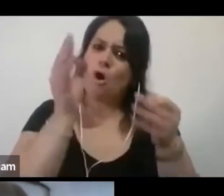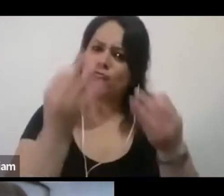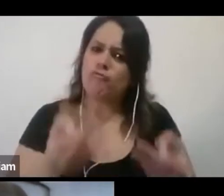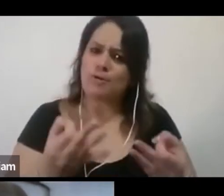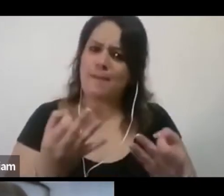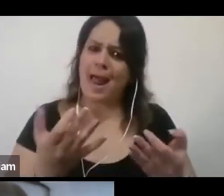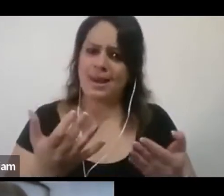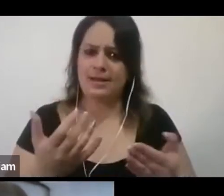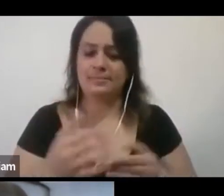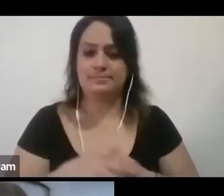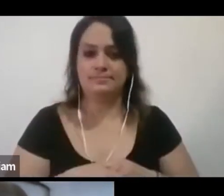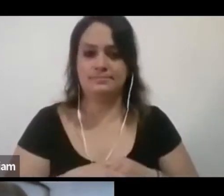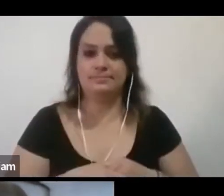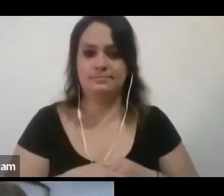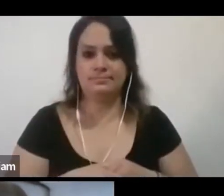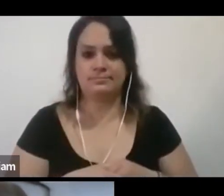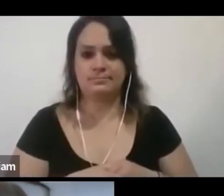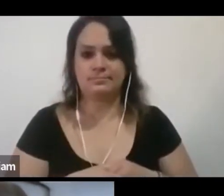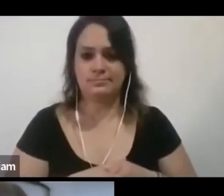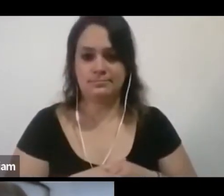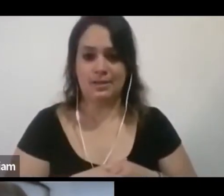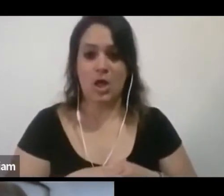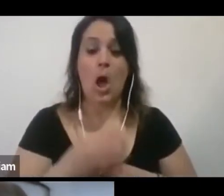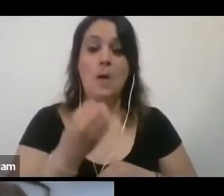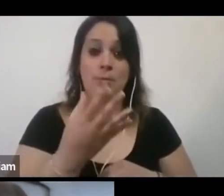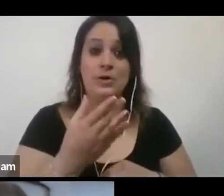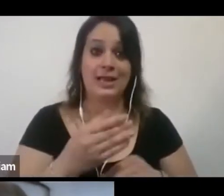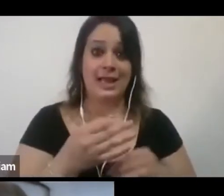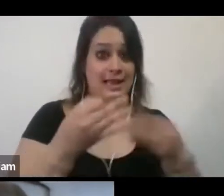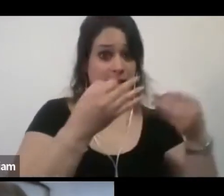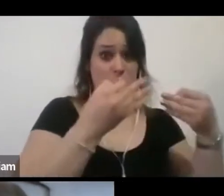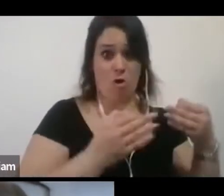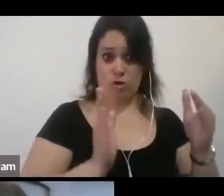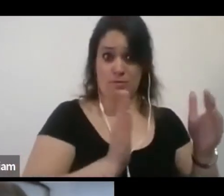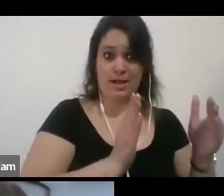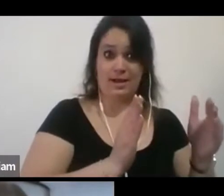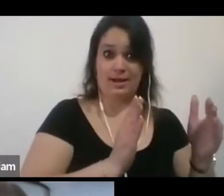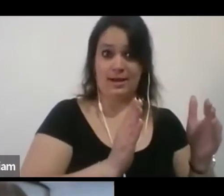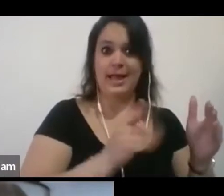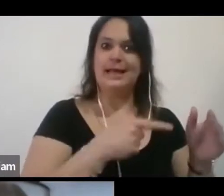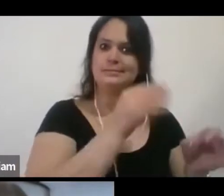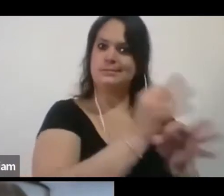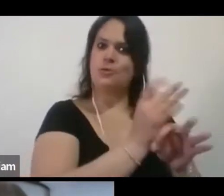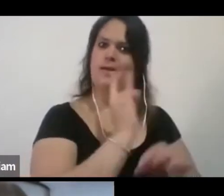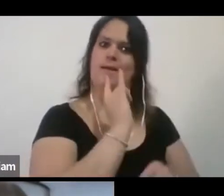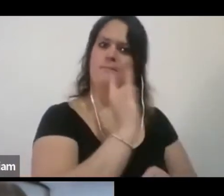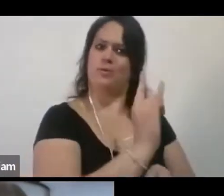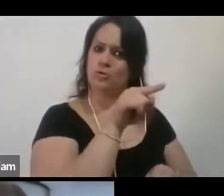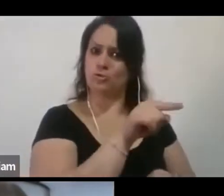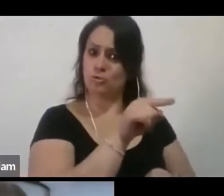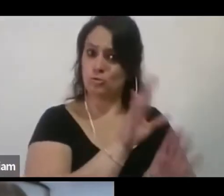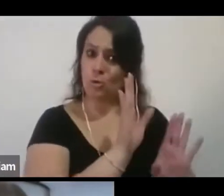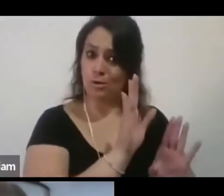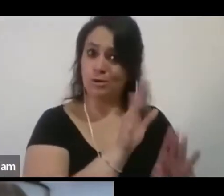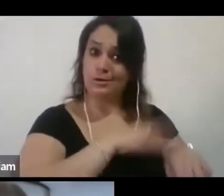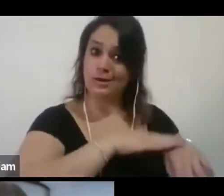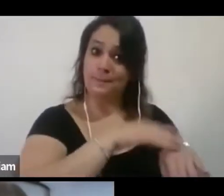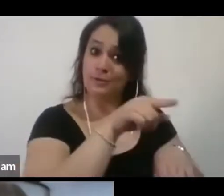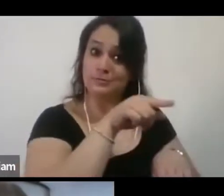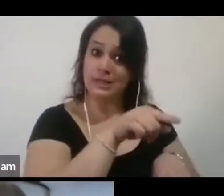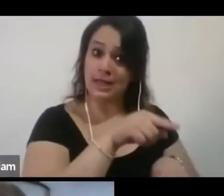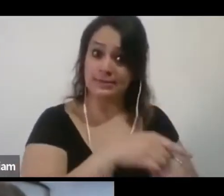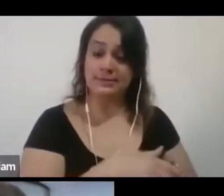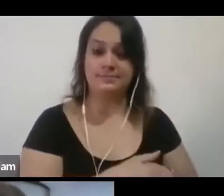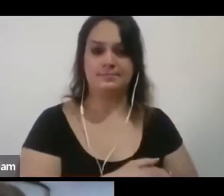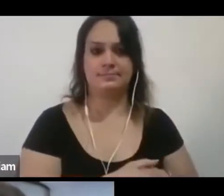de desarrollo? Porque el área formal existe en las escuelas, esos espacios para la formación del niño.